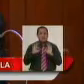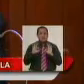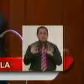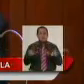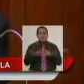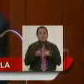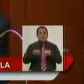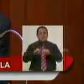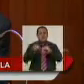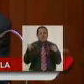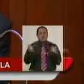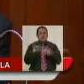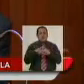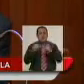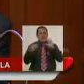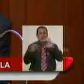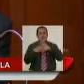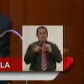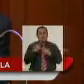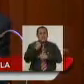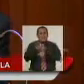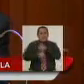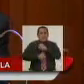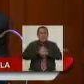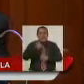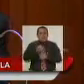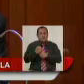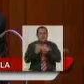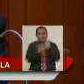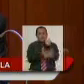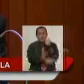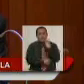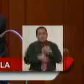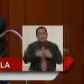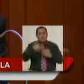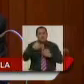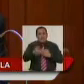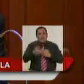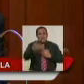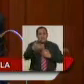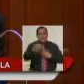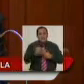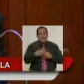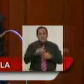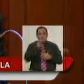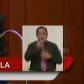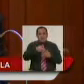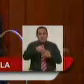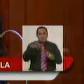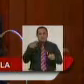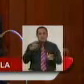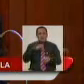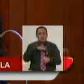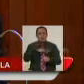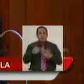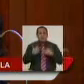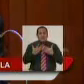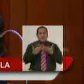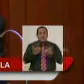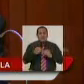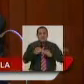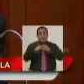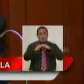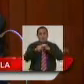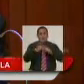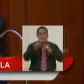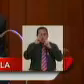rompiendo la histórica transmisión intergeneracional de la pobreza y exclusión social, porque queremos consolidar un país de